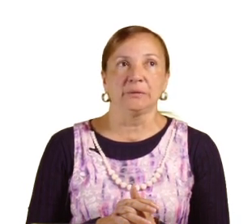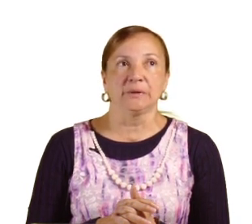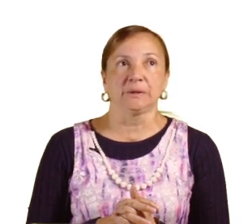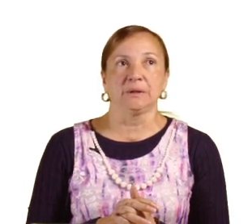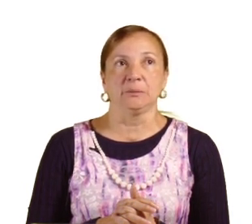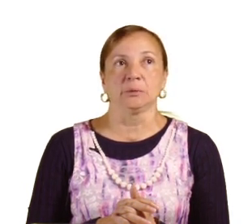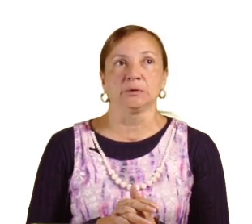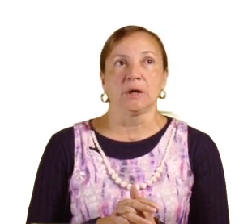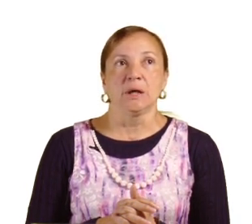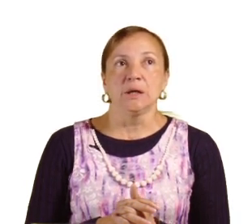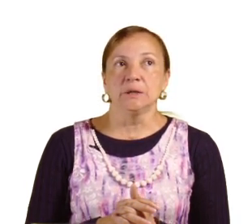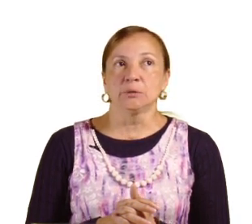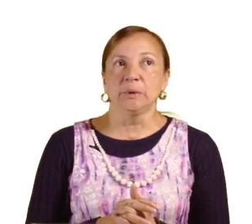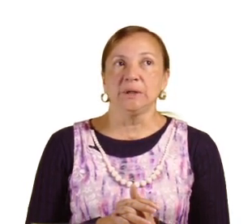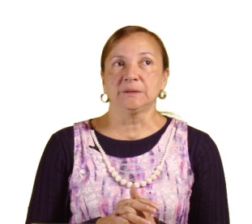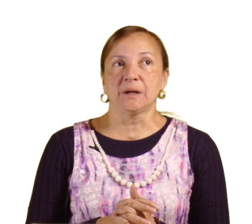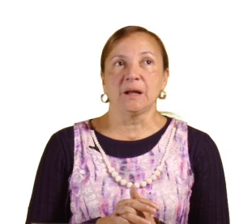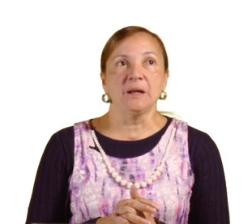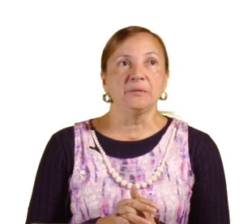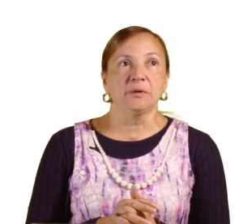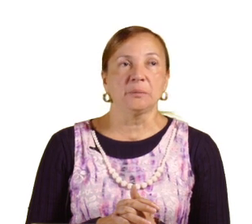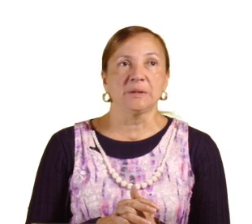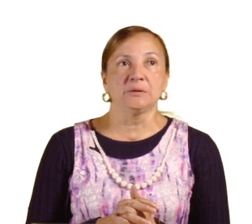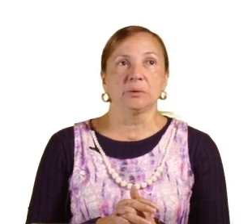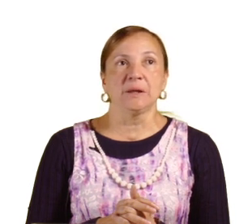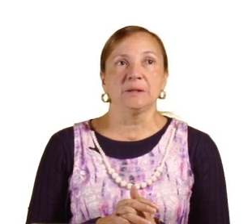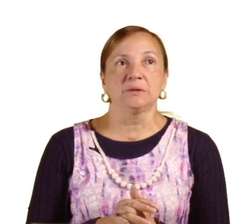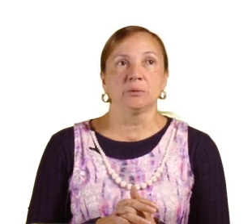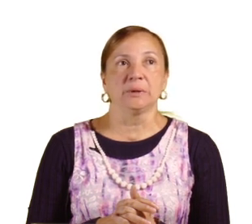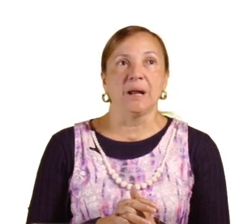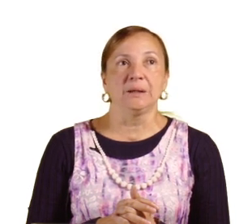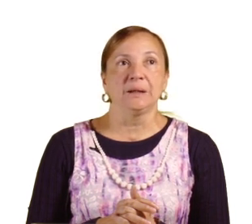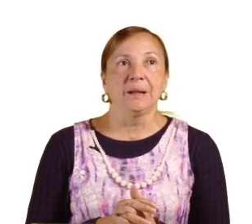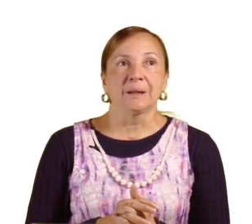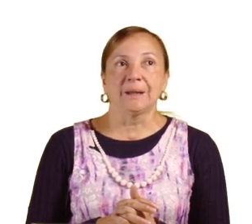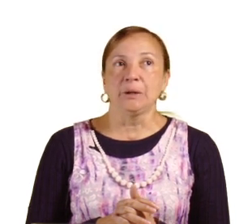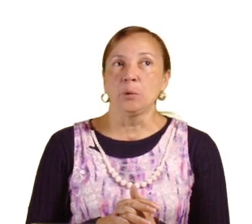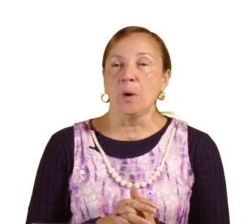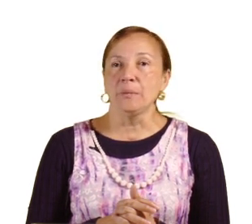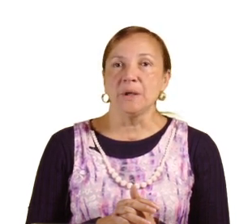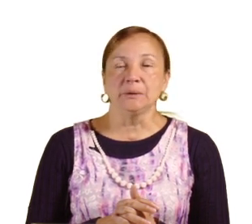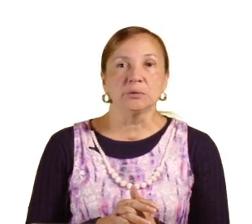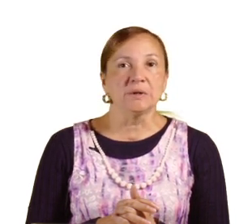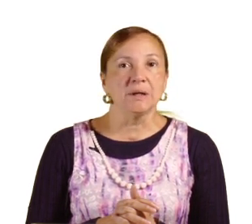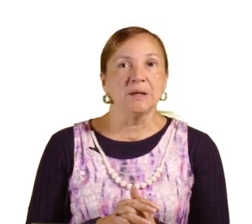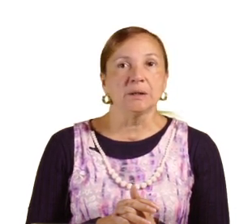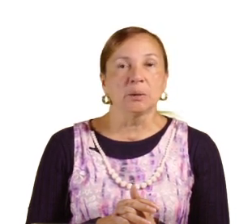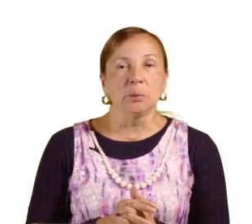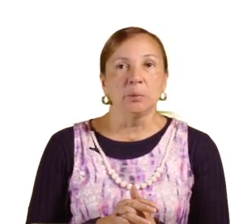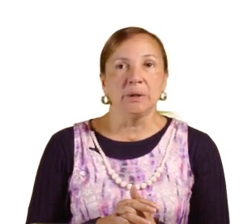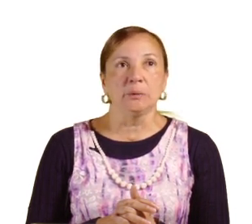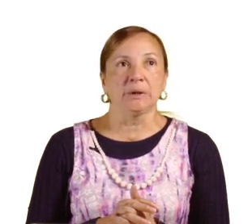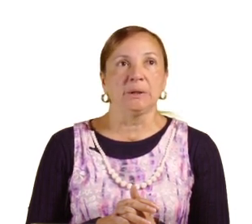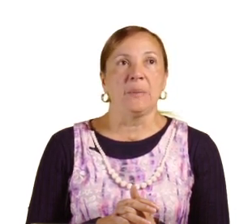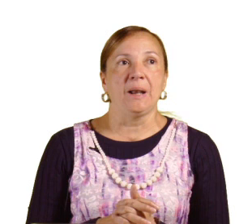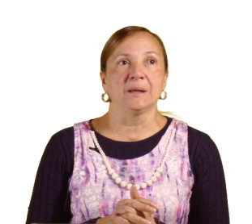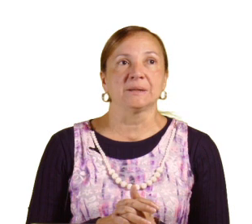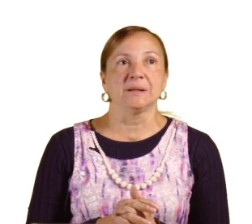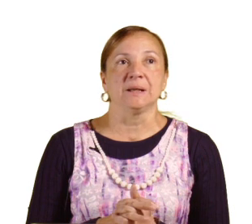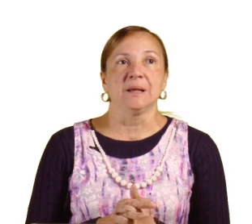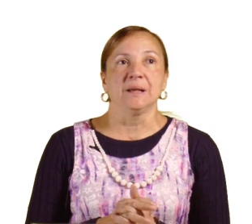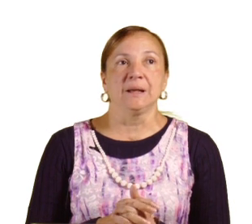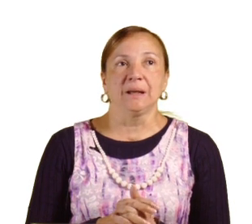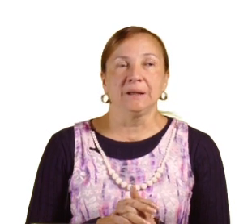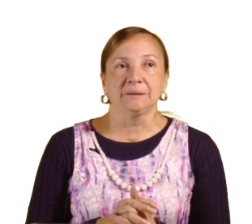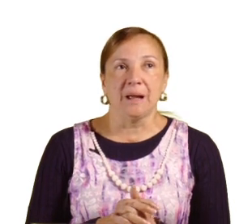flujo de efectivos, y suministrará la información adicional que no habiéndose incluido en el